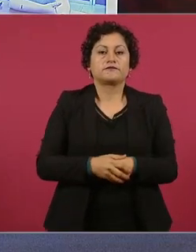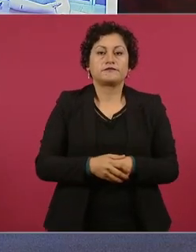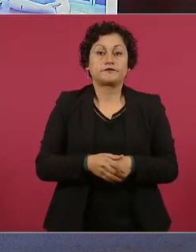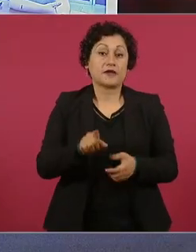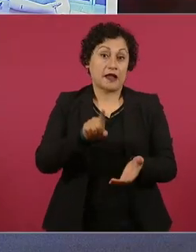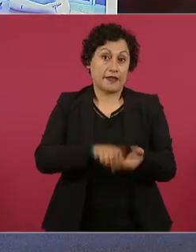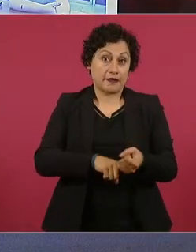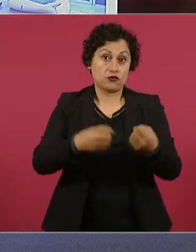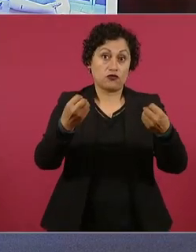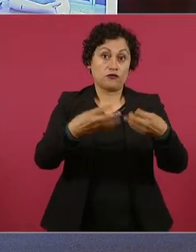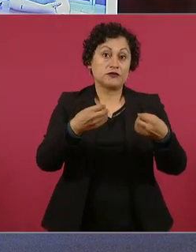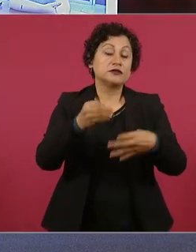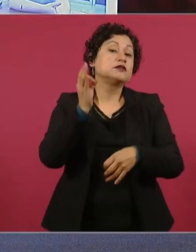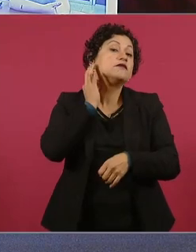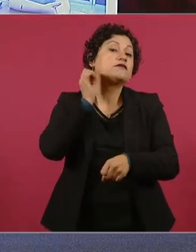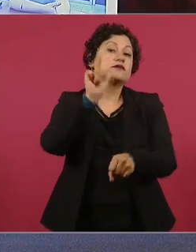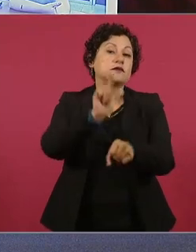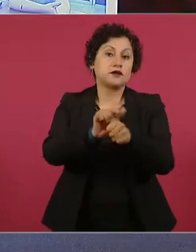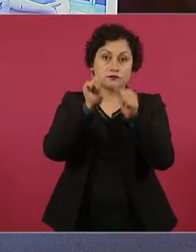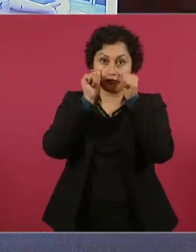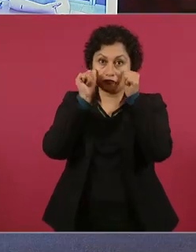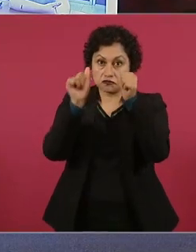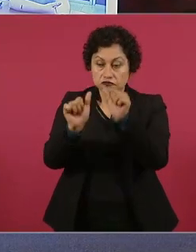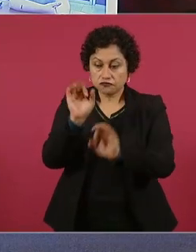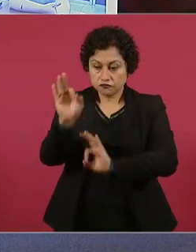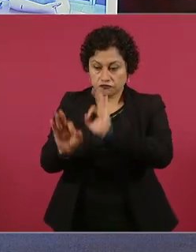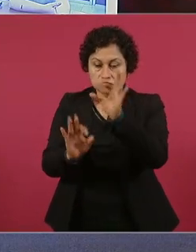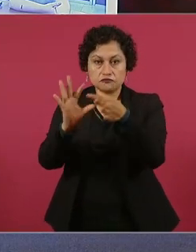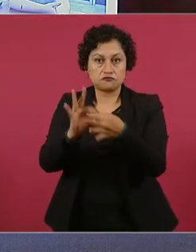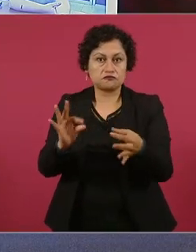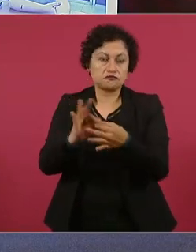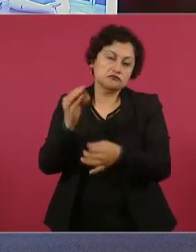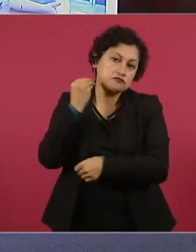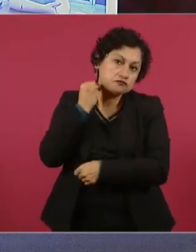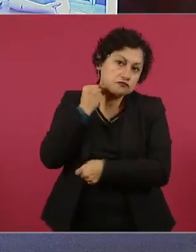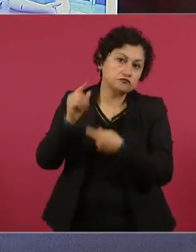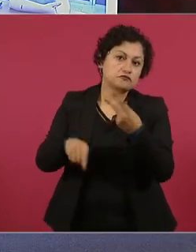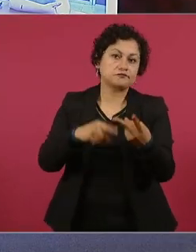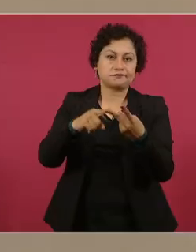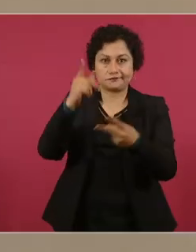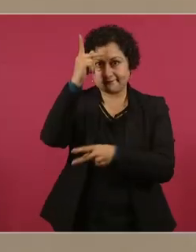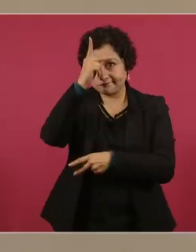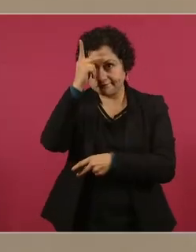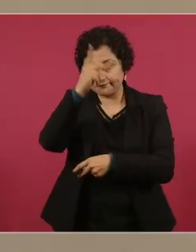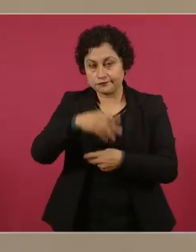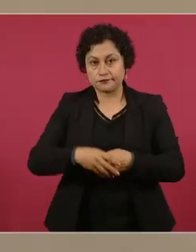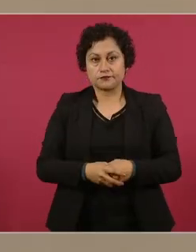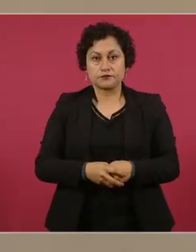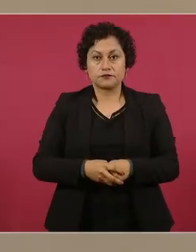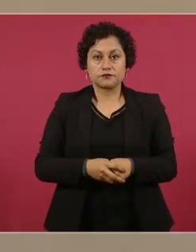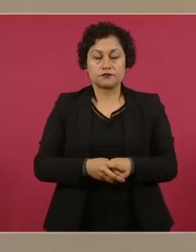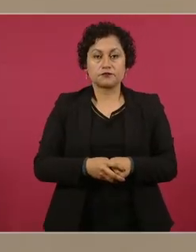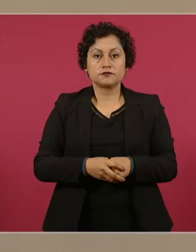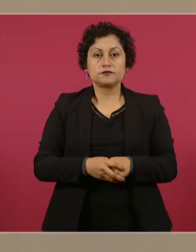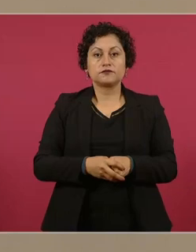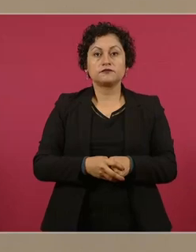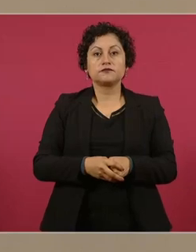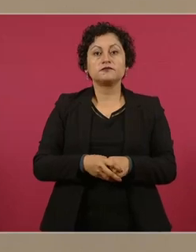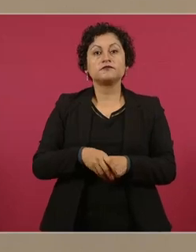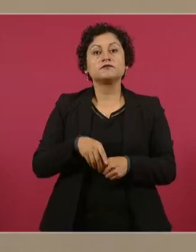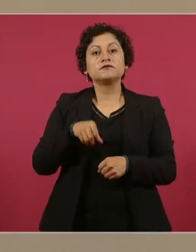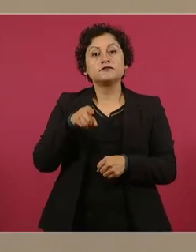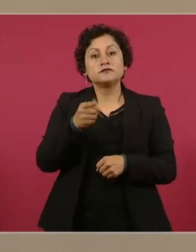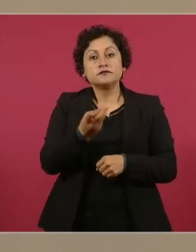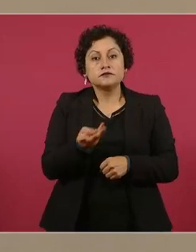Fiscalía se les brindó asistencia jurídica y asistencia psicológica. Pero al manifestar no